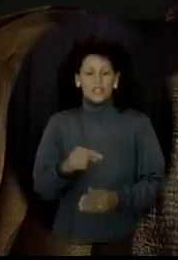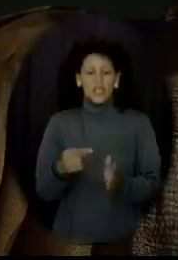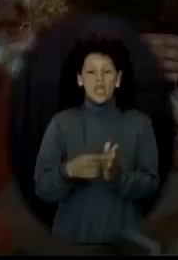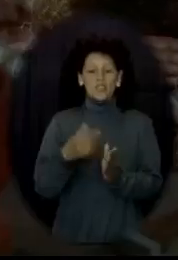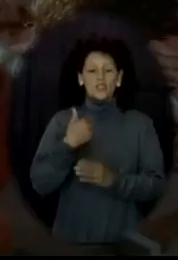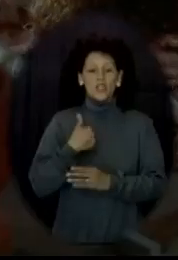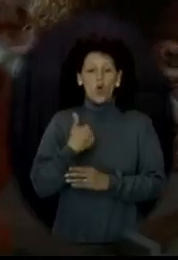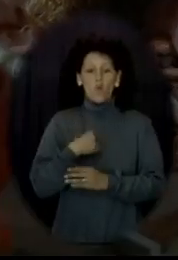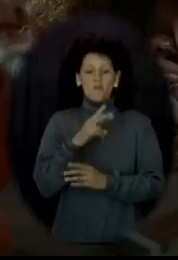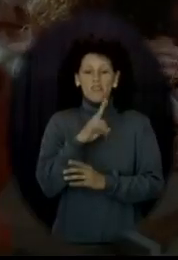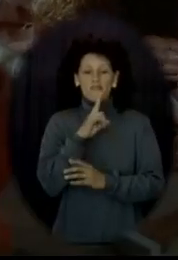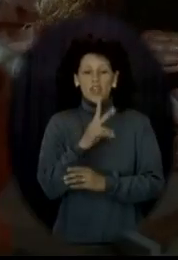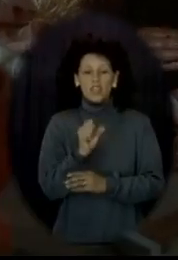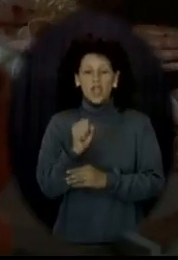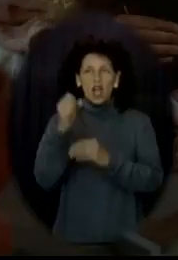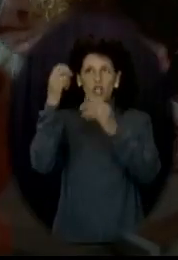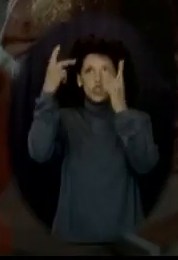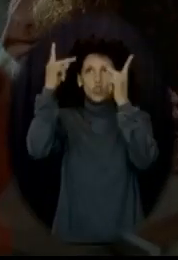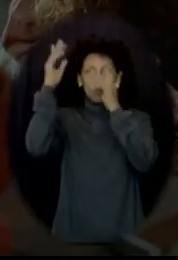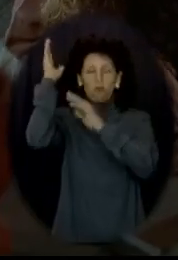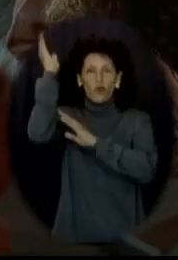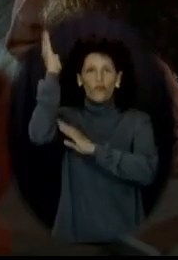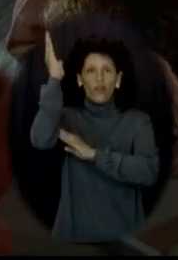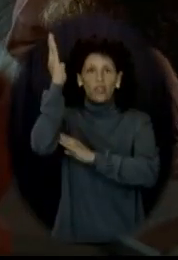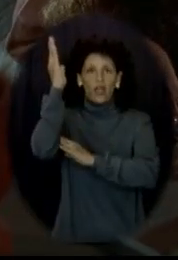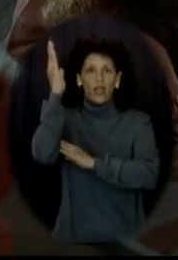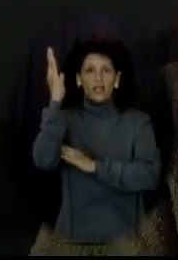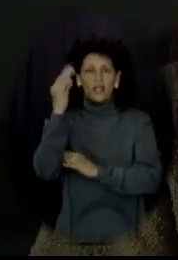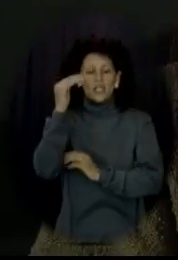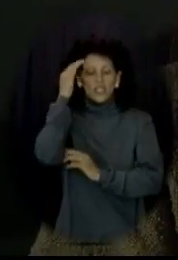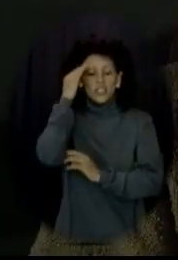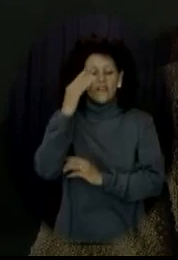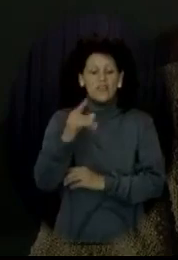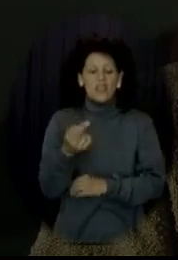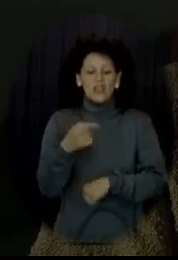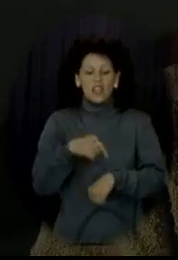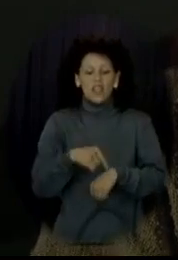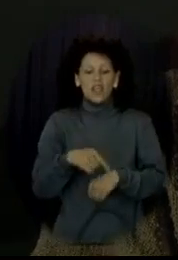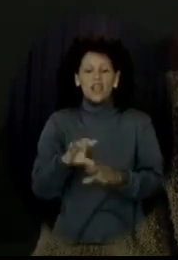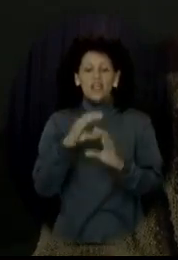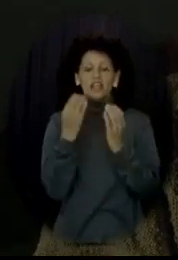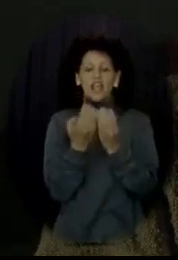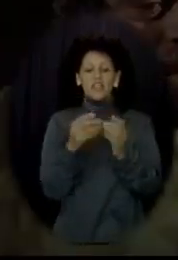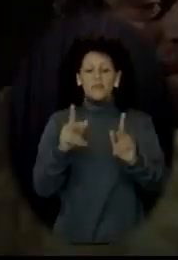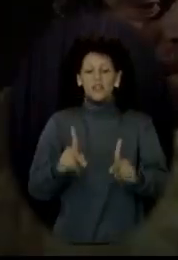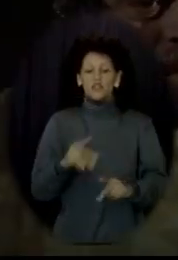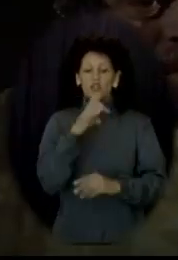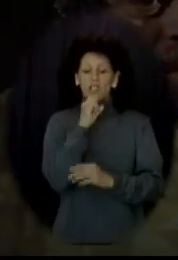Si fuera un verdadero profeta, se daría cuenta de qué clase de mujer es esta que lo está tocando.